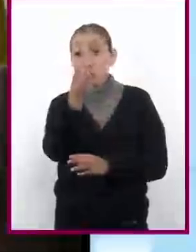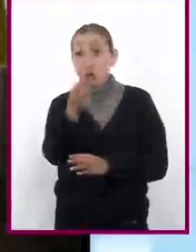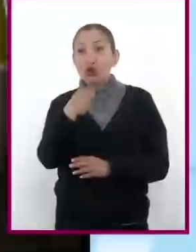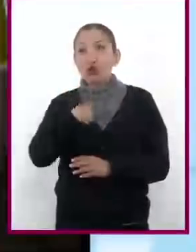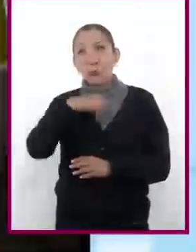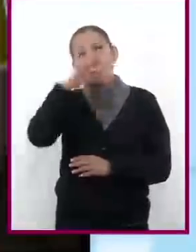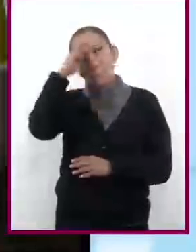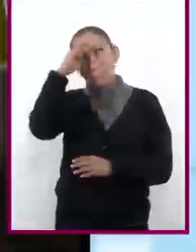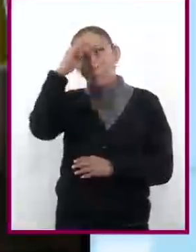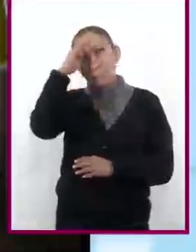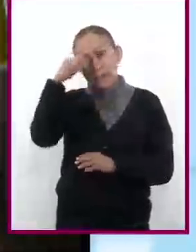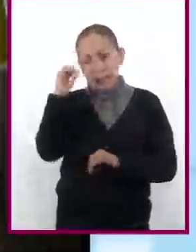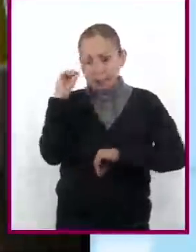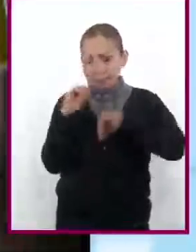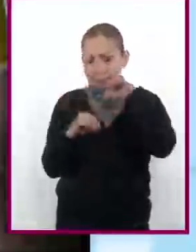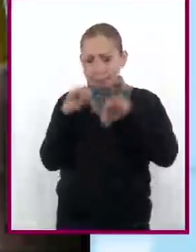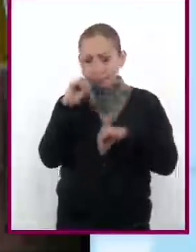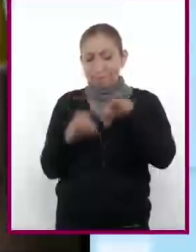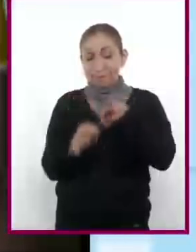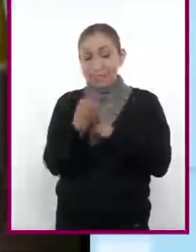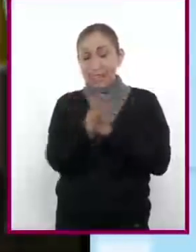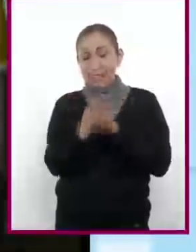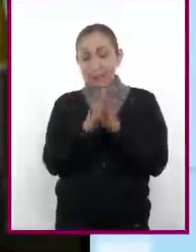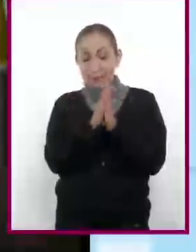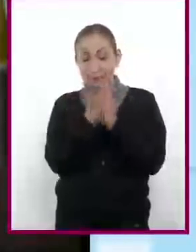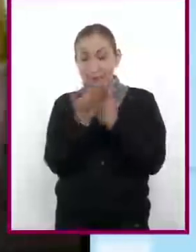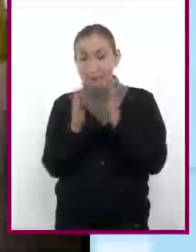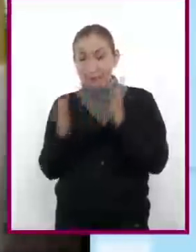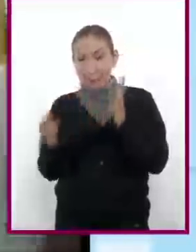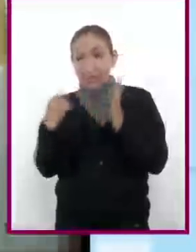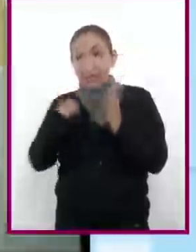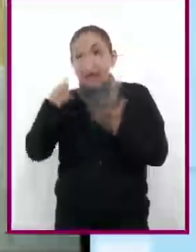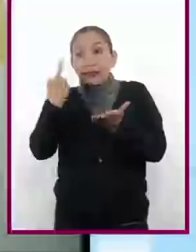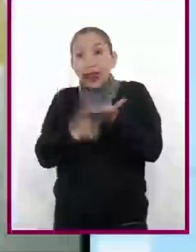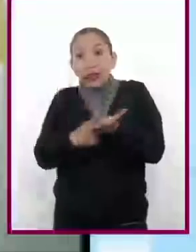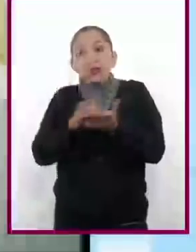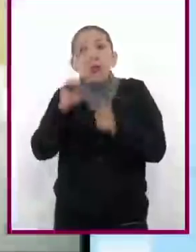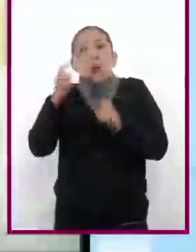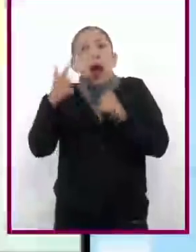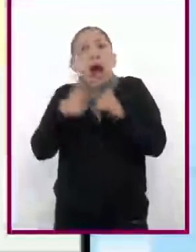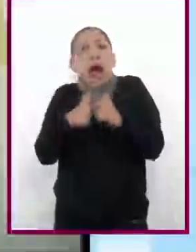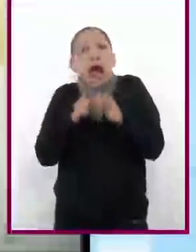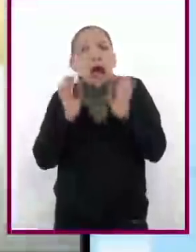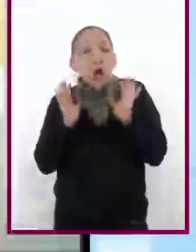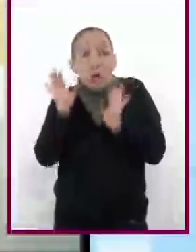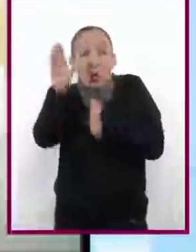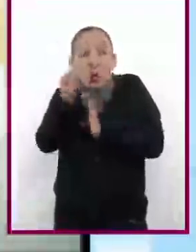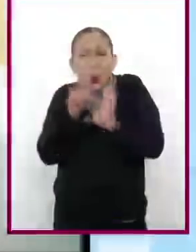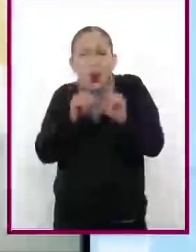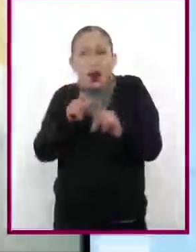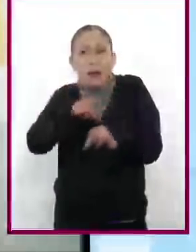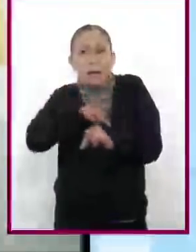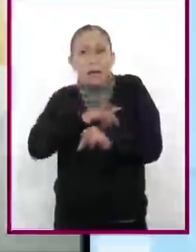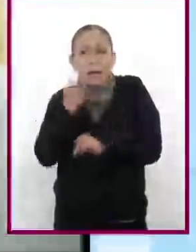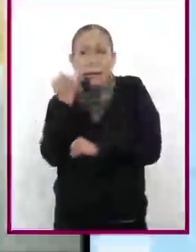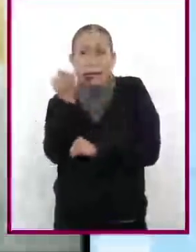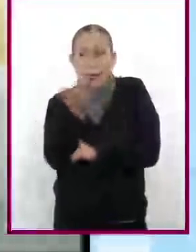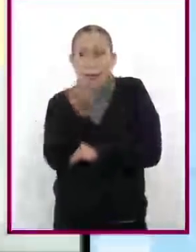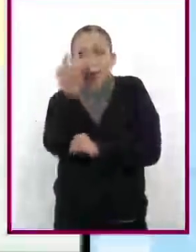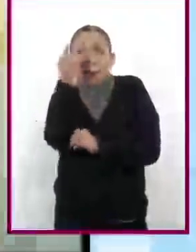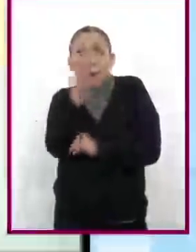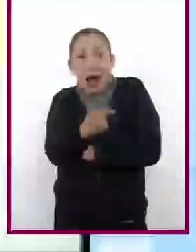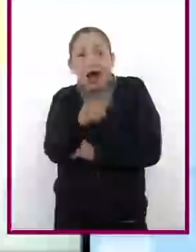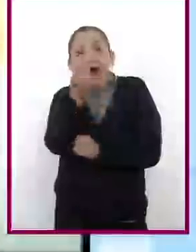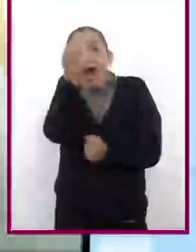he pensado en formar este folleto que contiene algo de la idioma para